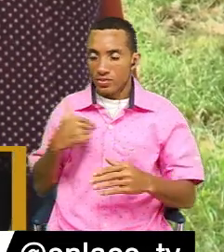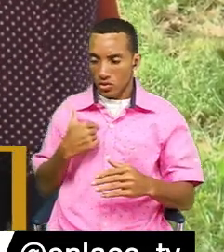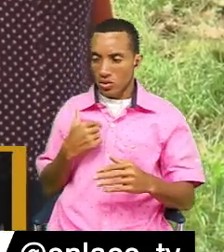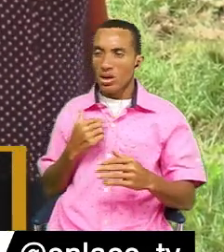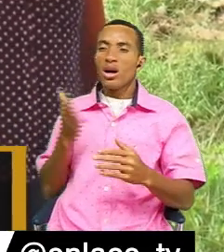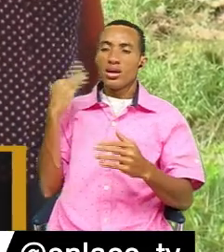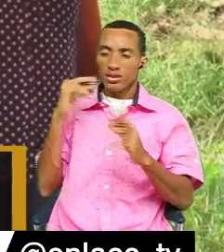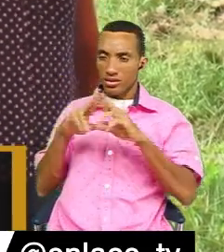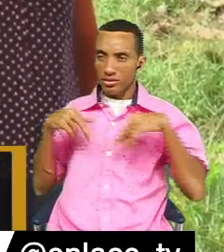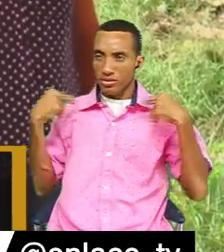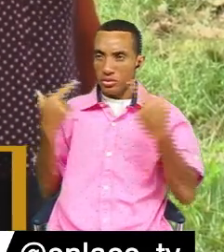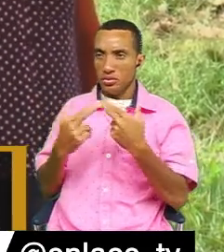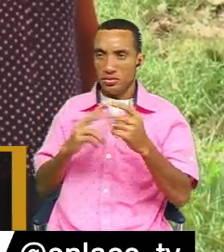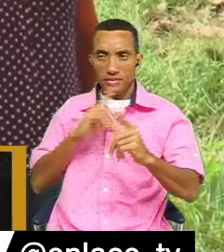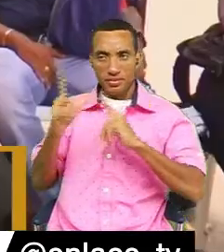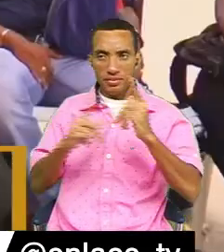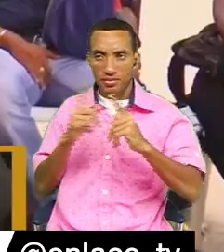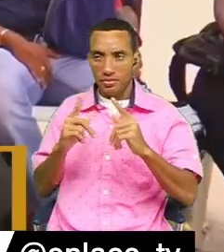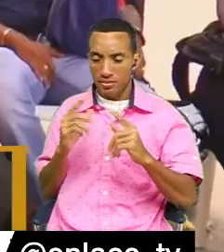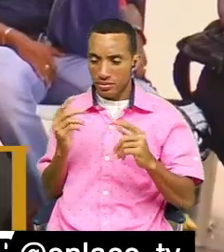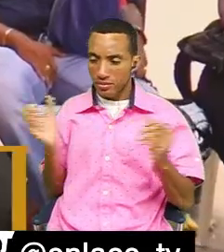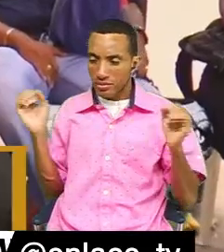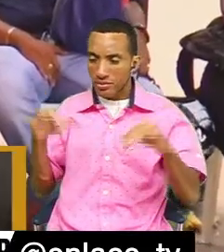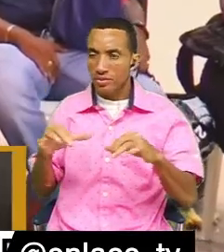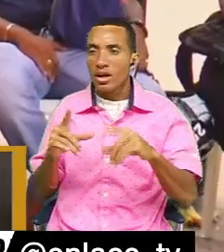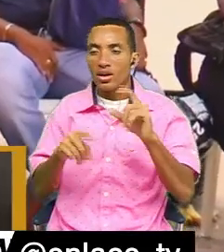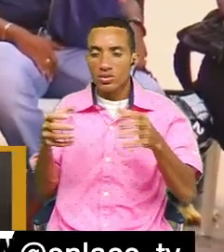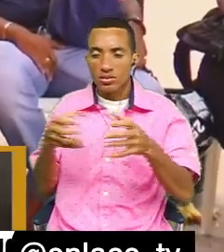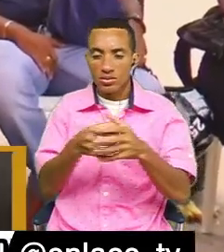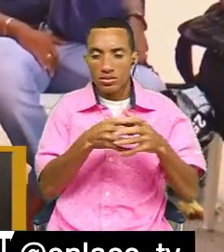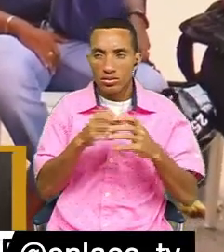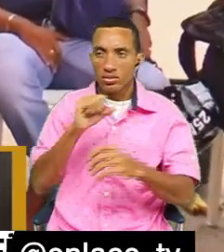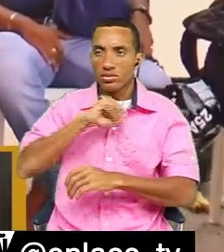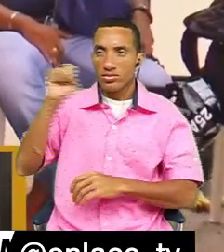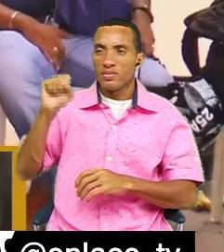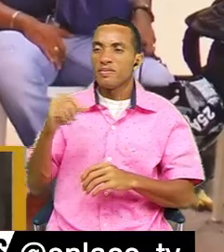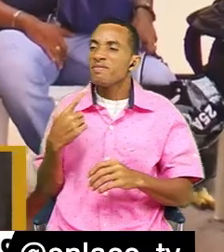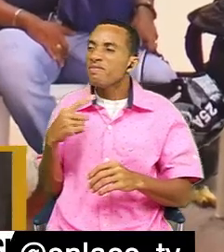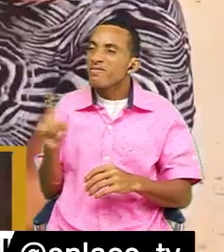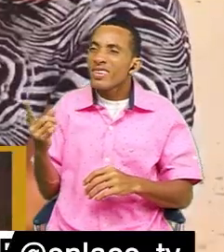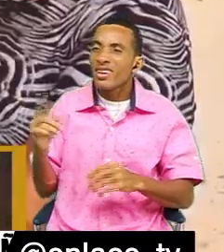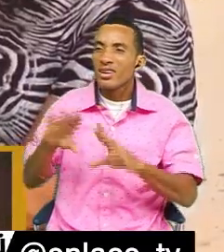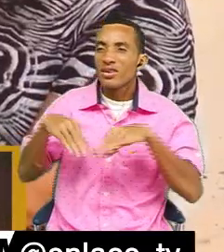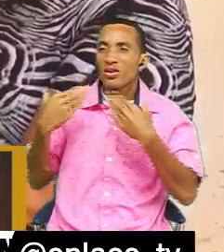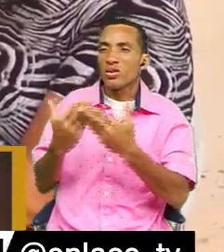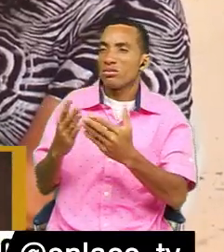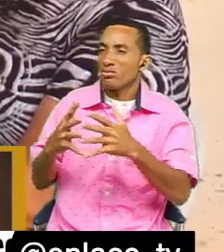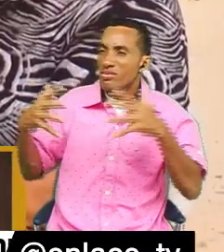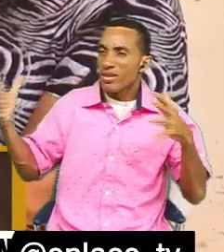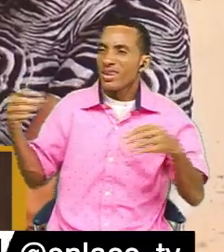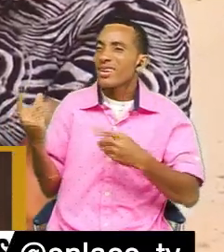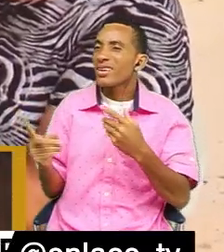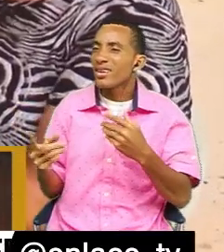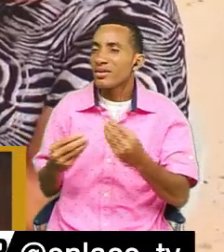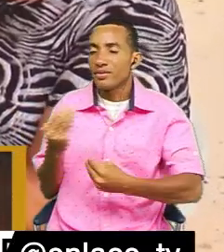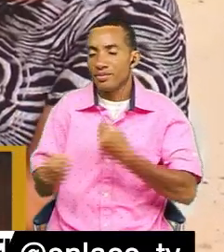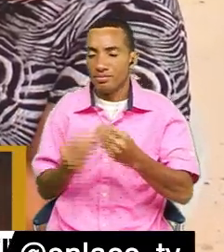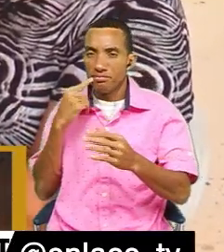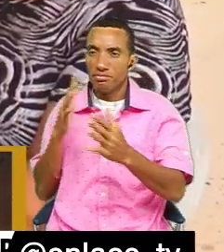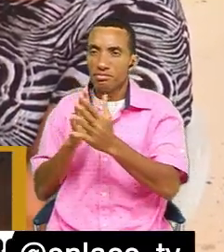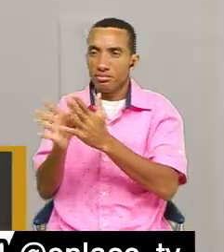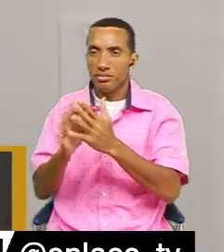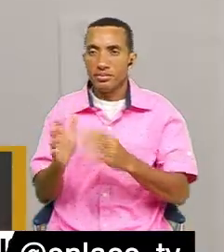con parte de los miembros de algunos sindicatos y les expliqué qué era el megacolegio. Entonces,